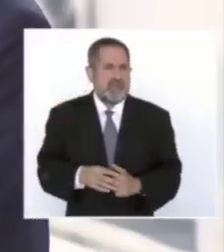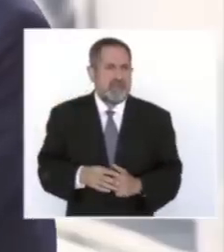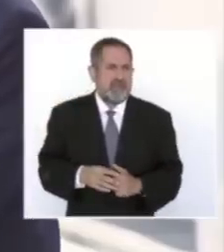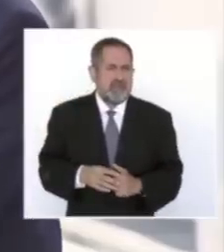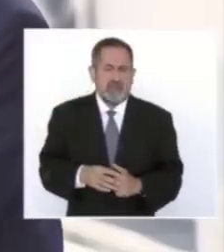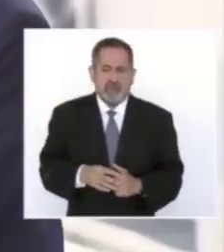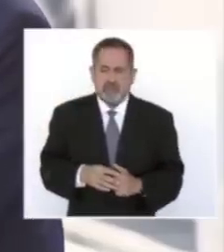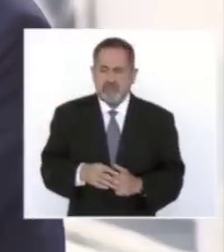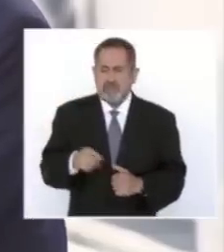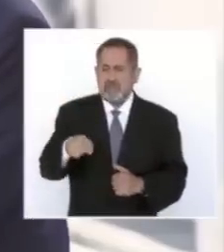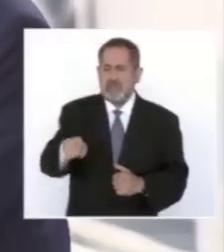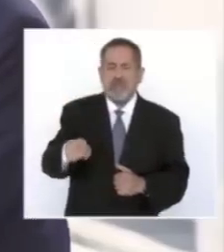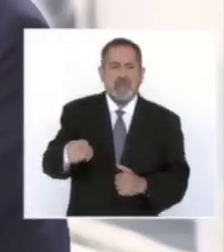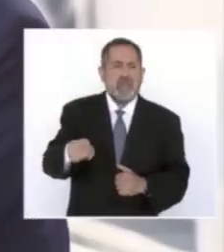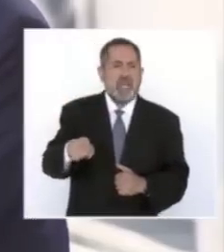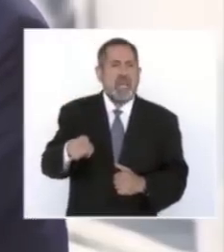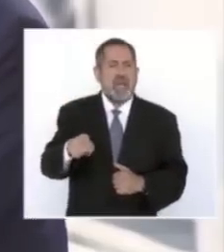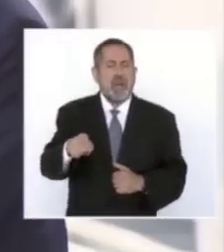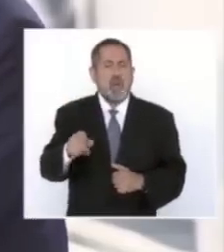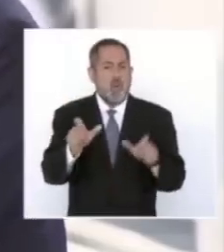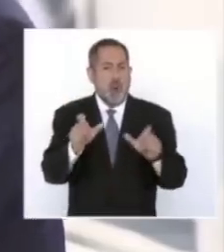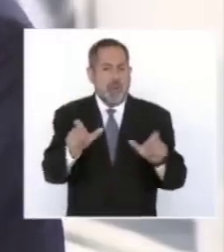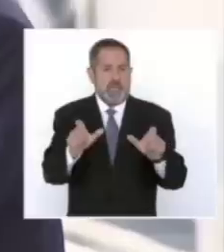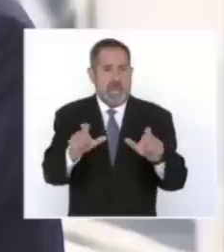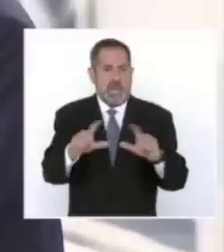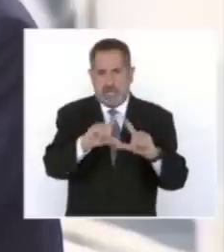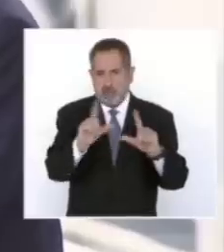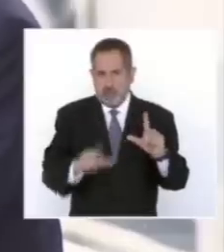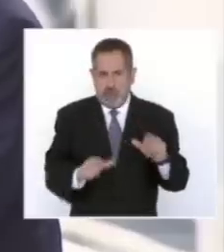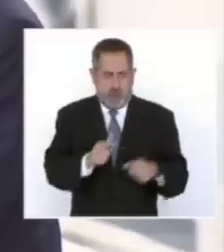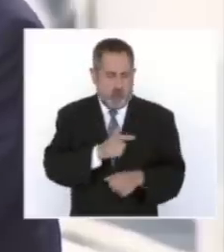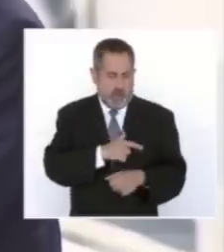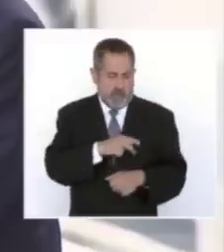a la Guardia Nacional dependiendo de